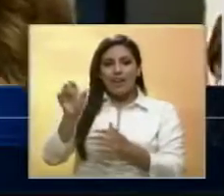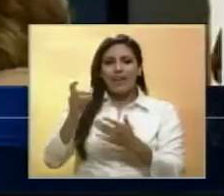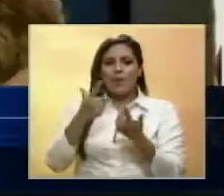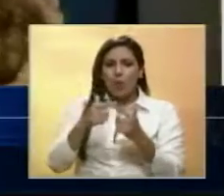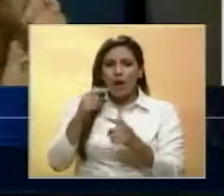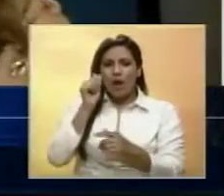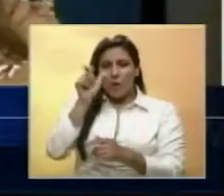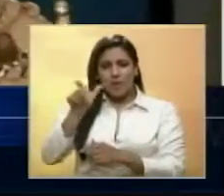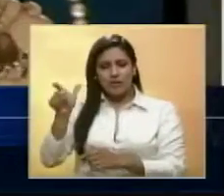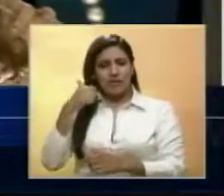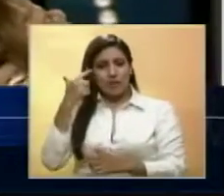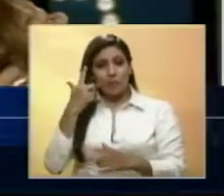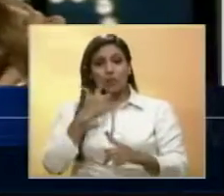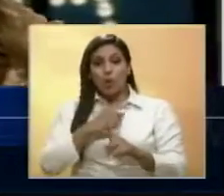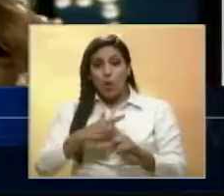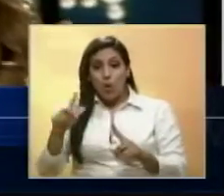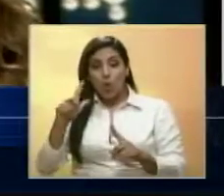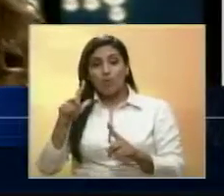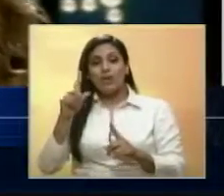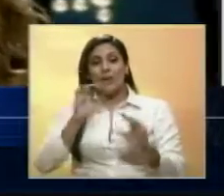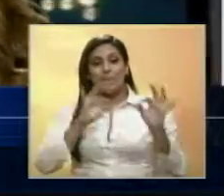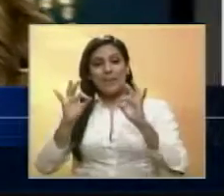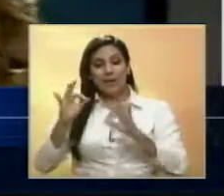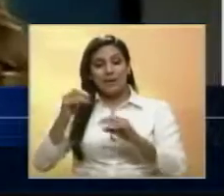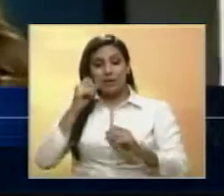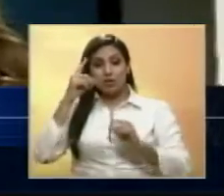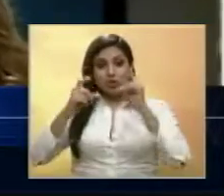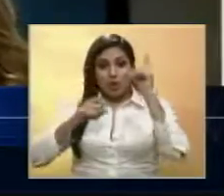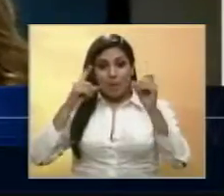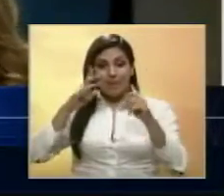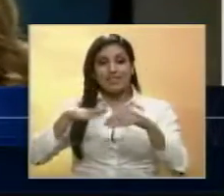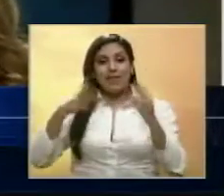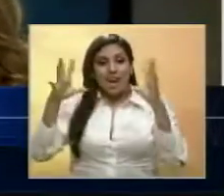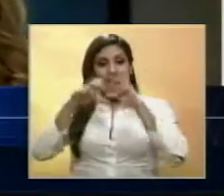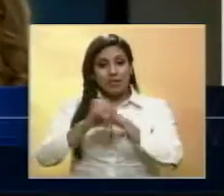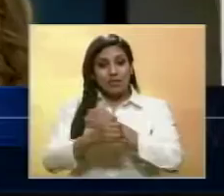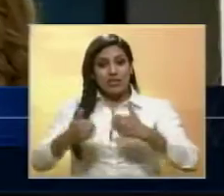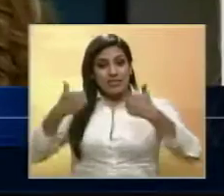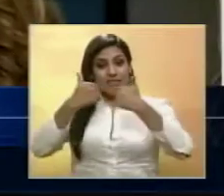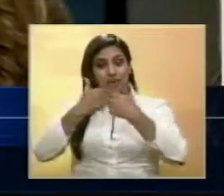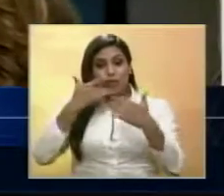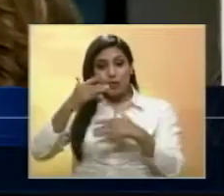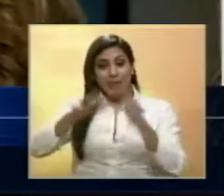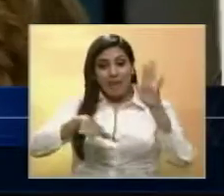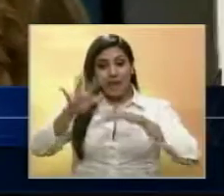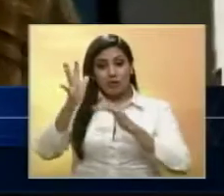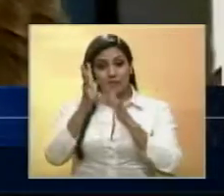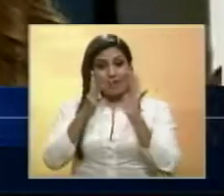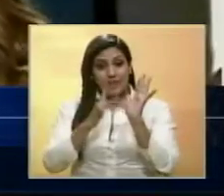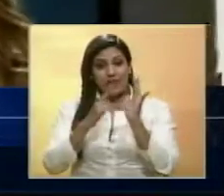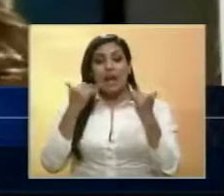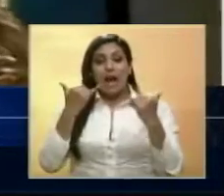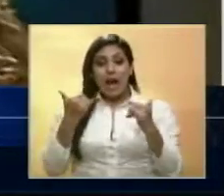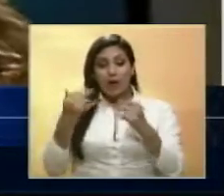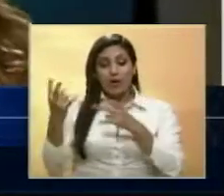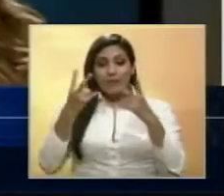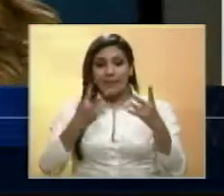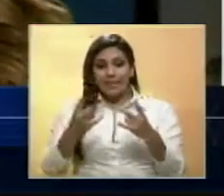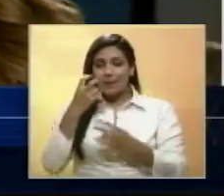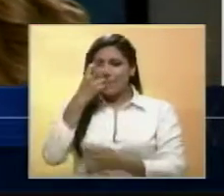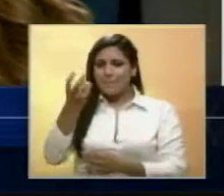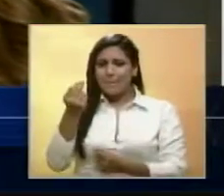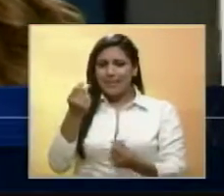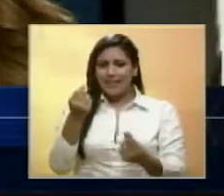Sánchez y Néstor Díaz, quienes se preparan con muchas sorpresas para la noche final del próximo 14 de abril. La invitación es a estar